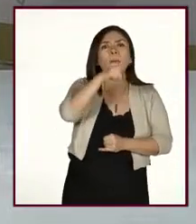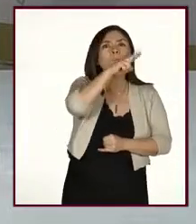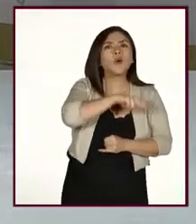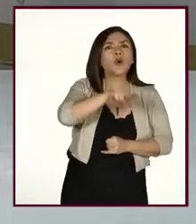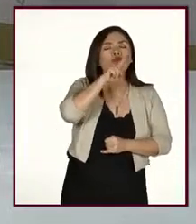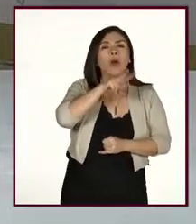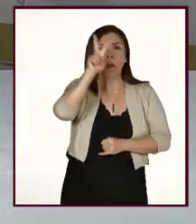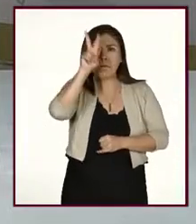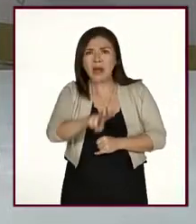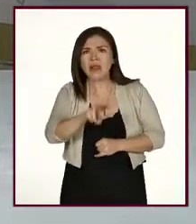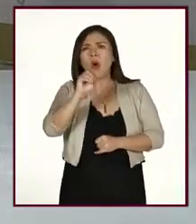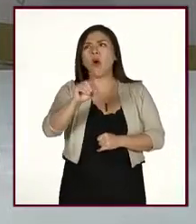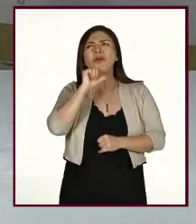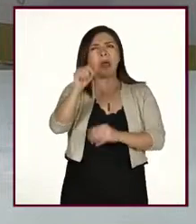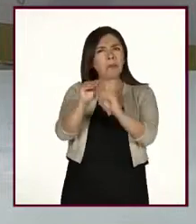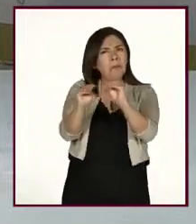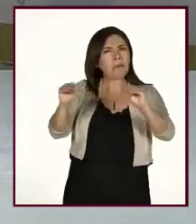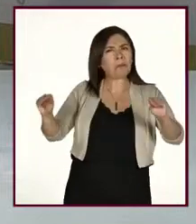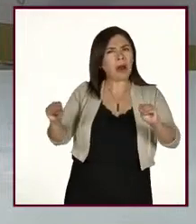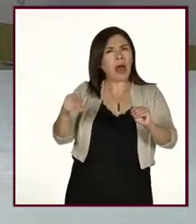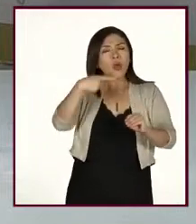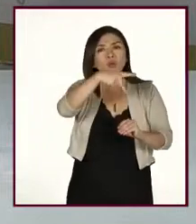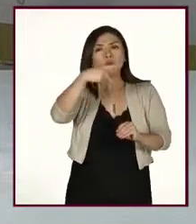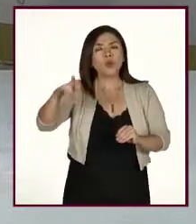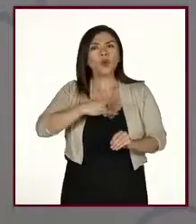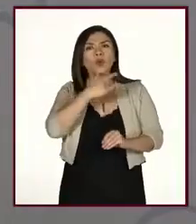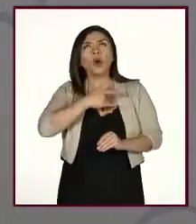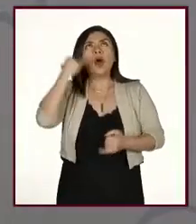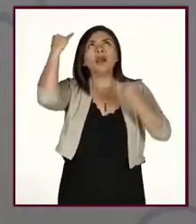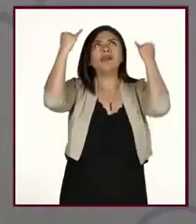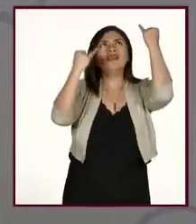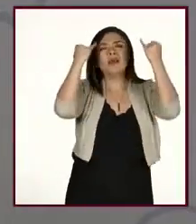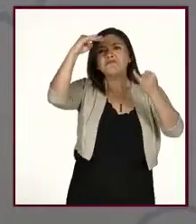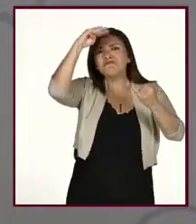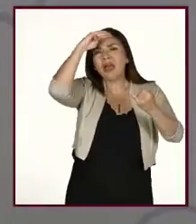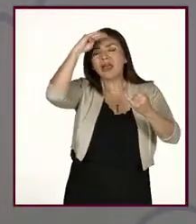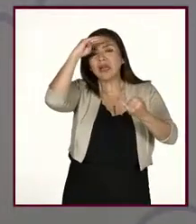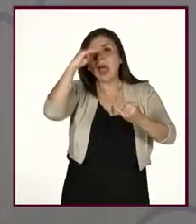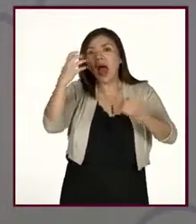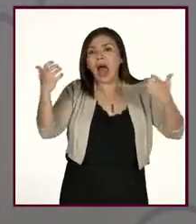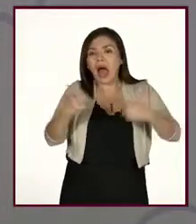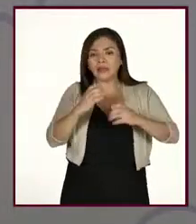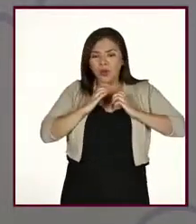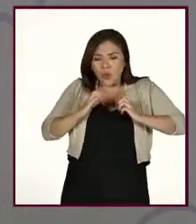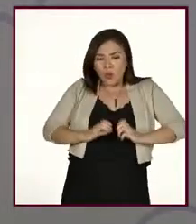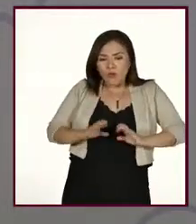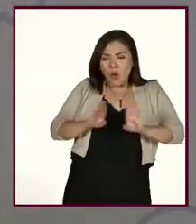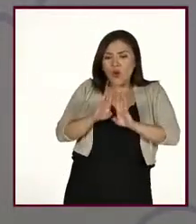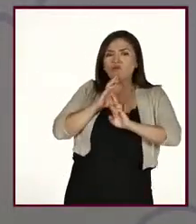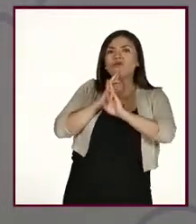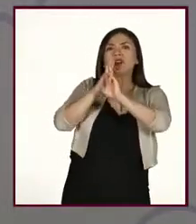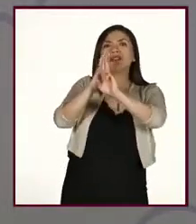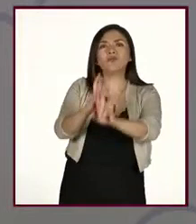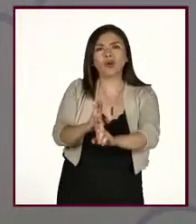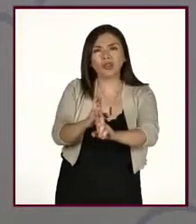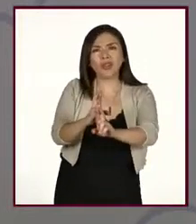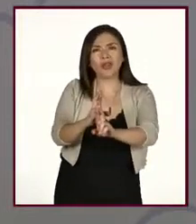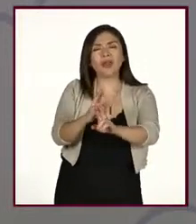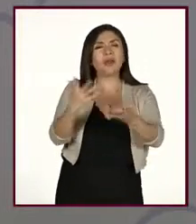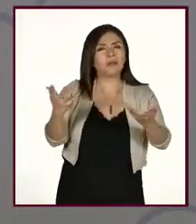sean reales o imaginarios nos van a estar desencadenando una respuesta en nuestro cuerpo, una